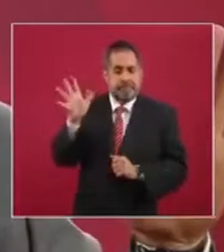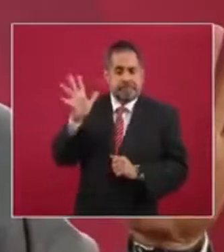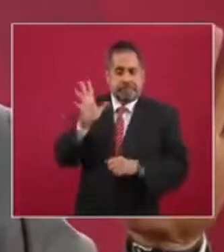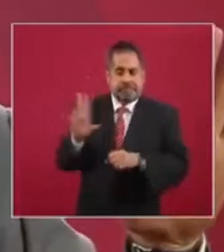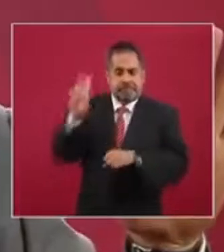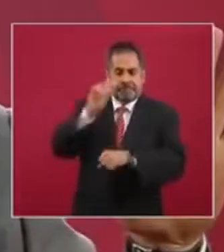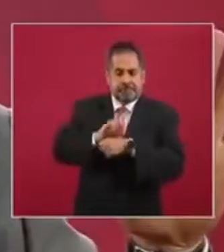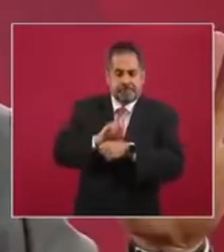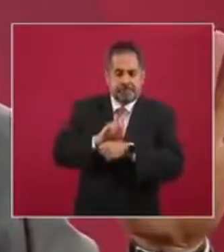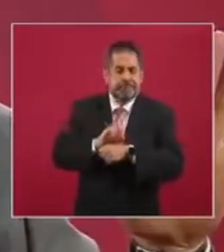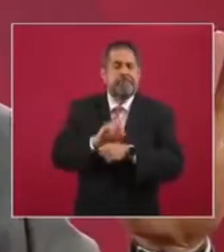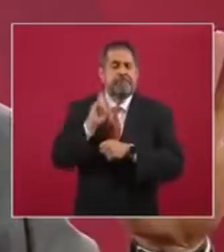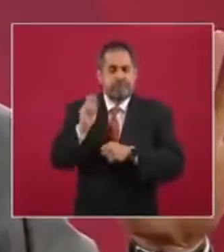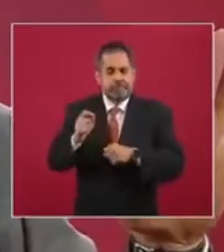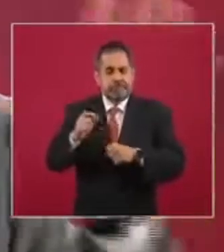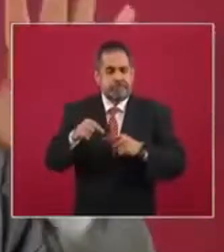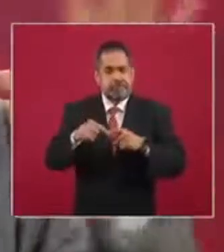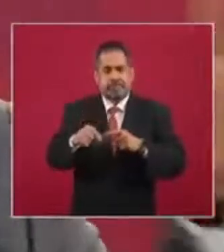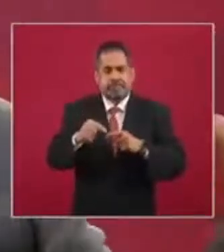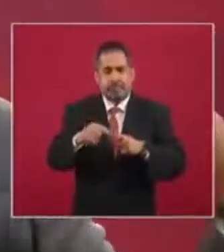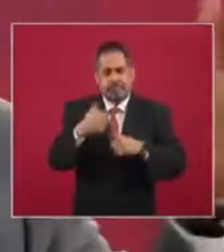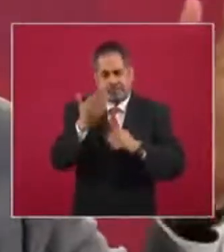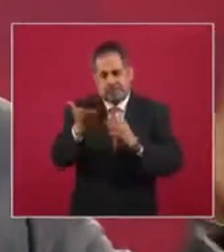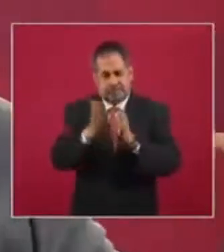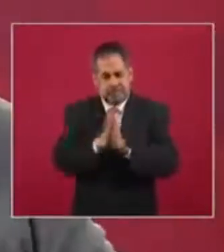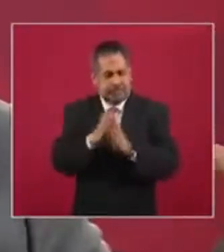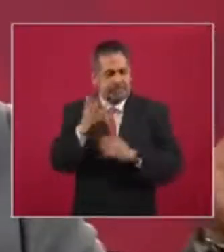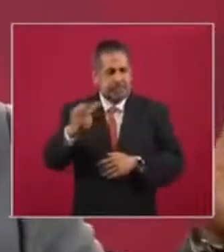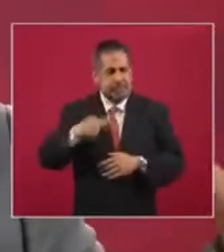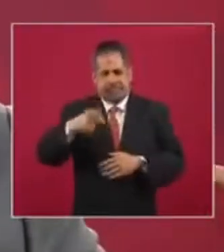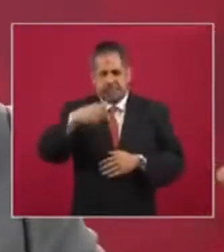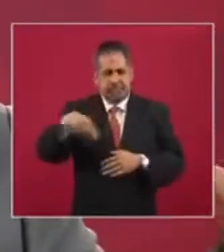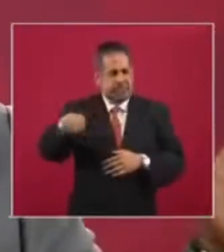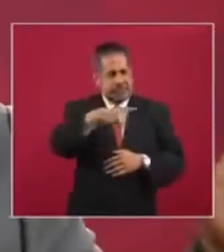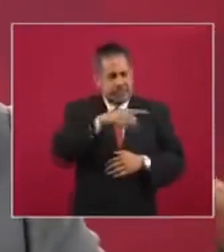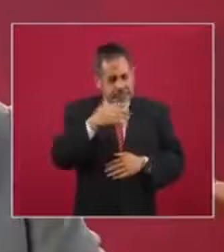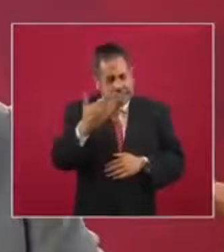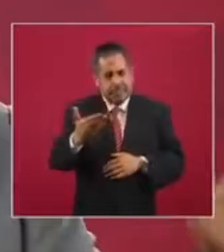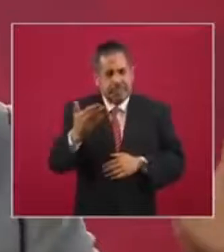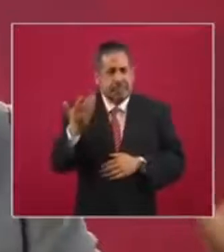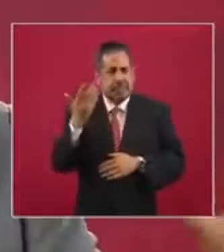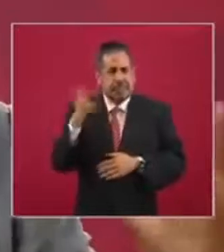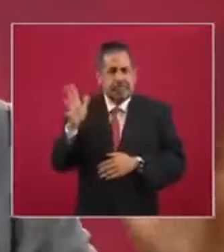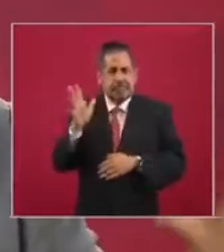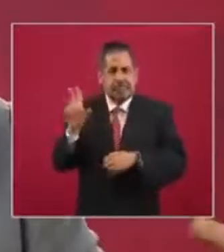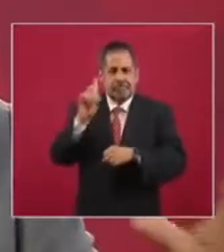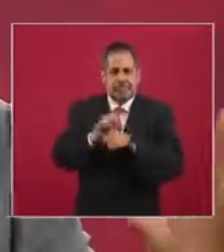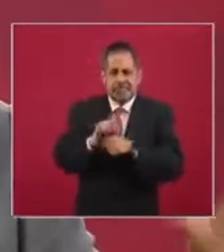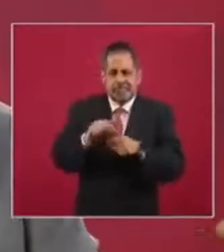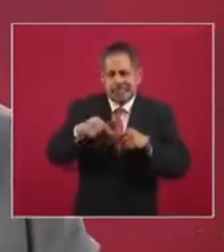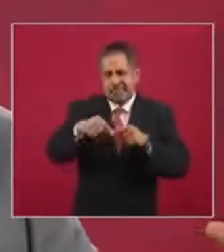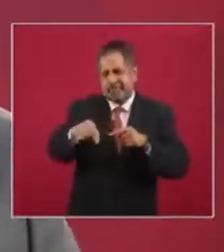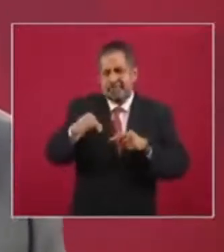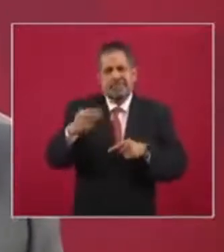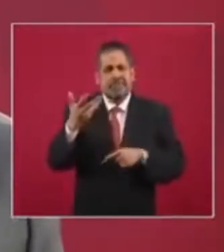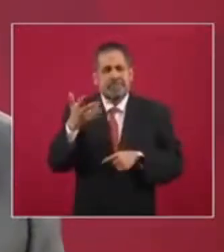Eso es lo que le pido a la gente. estos 10 días sobre